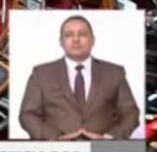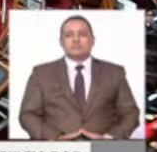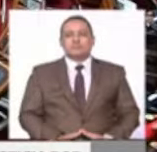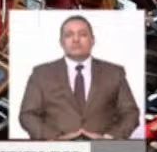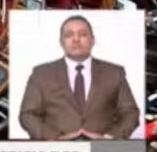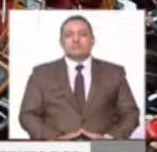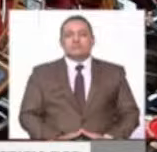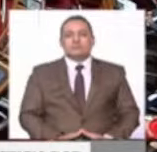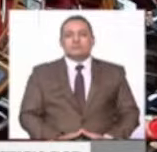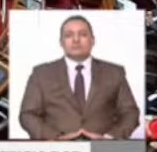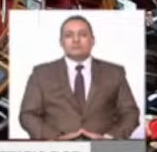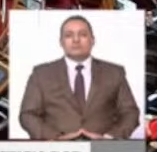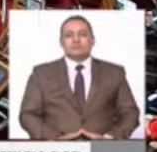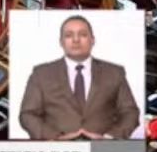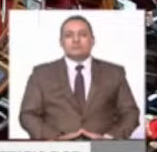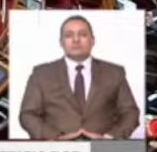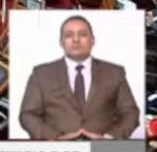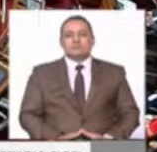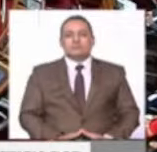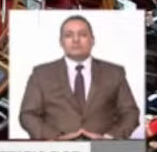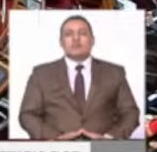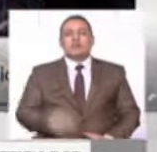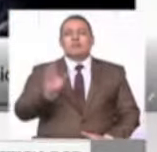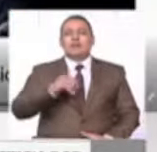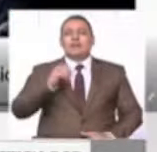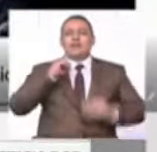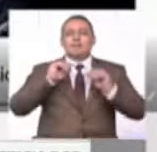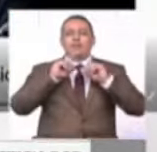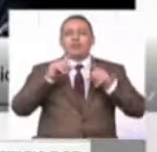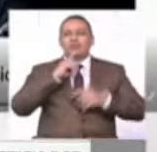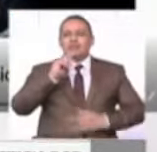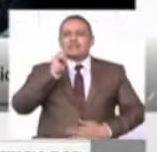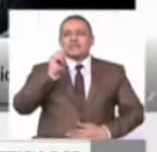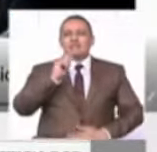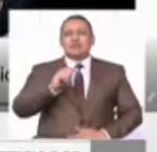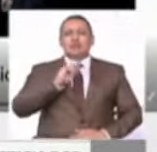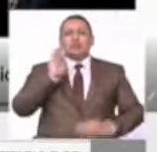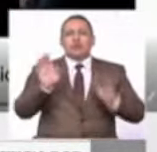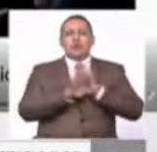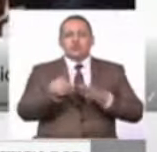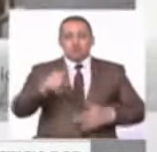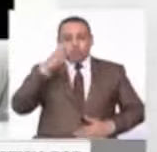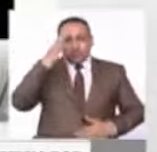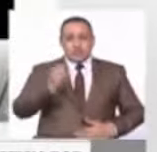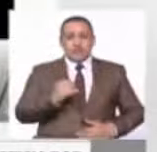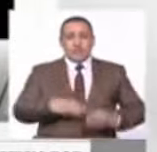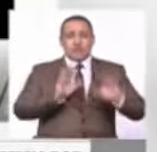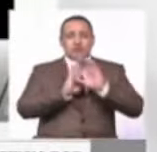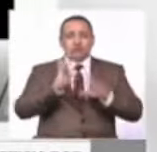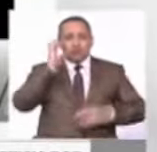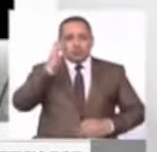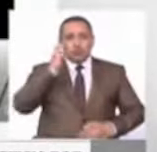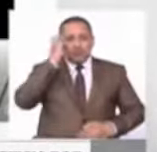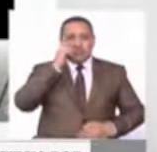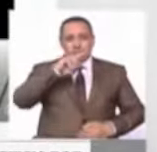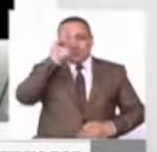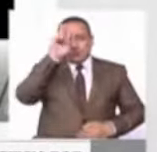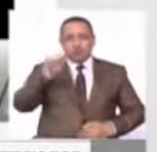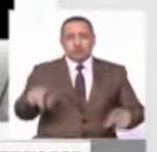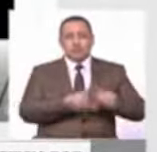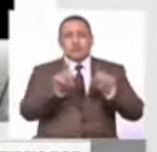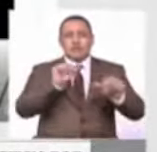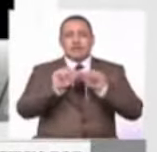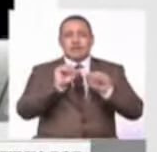ah para que diga el testigo considera que la constitución política del Perú en el